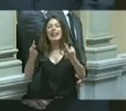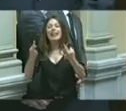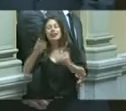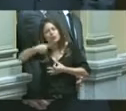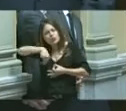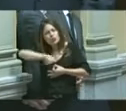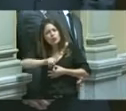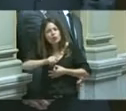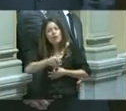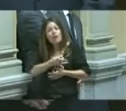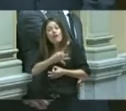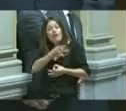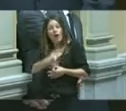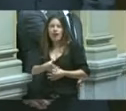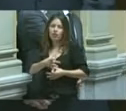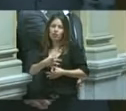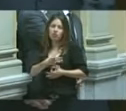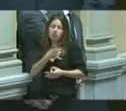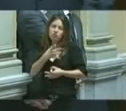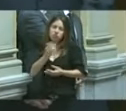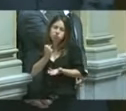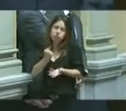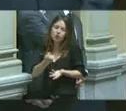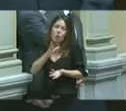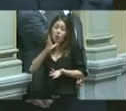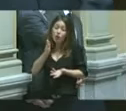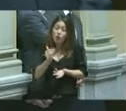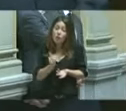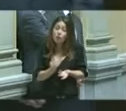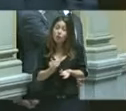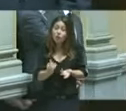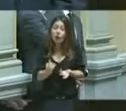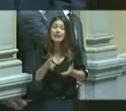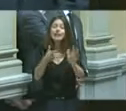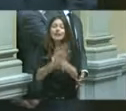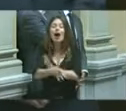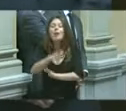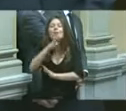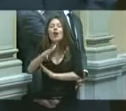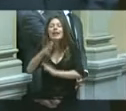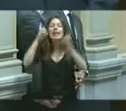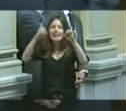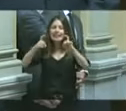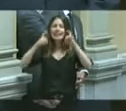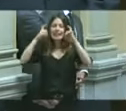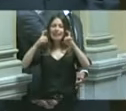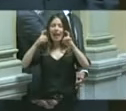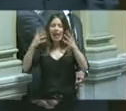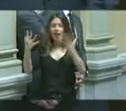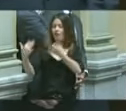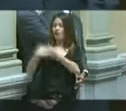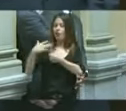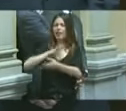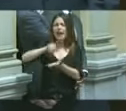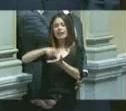tener vocación protagonista. Por eso nuestro porvenir pasa también por ser capaces de conjugar influencia,